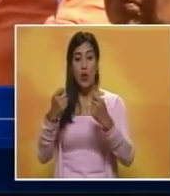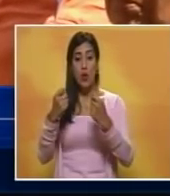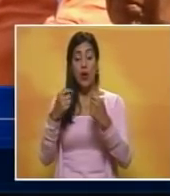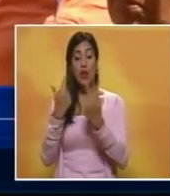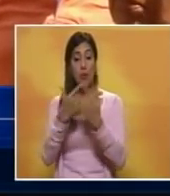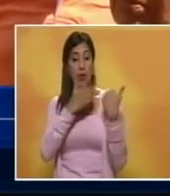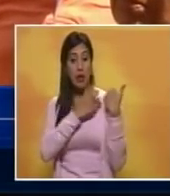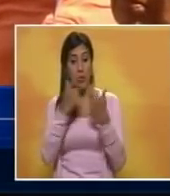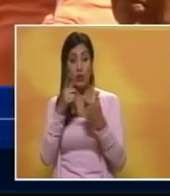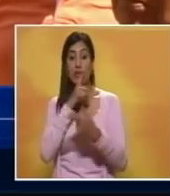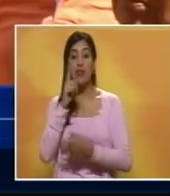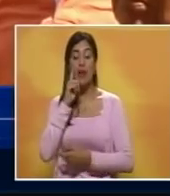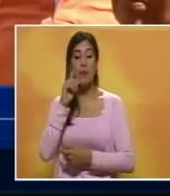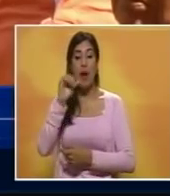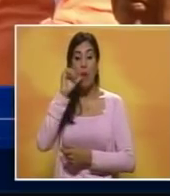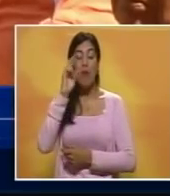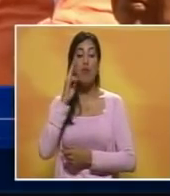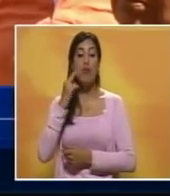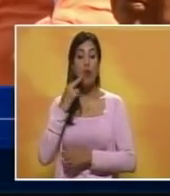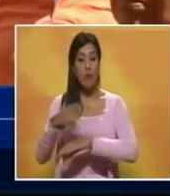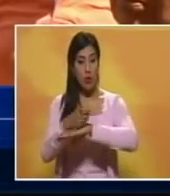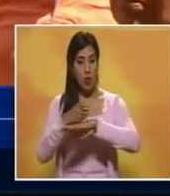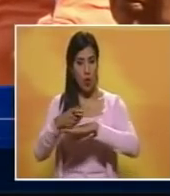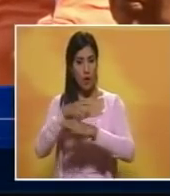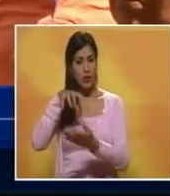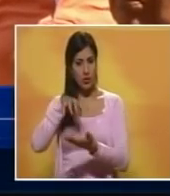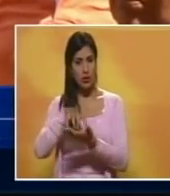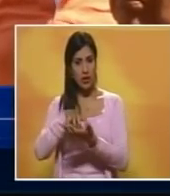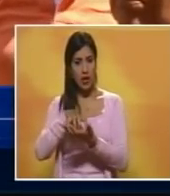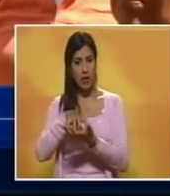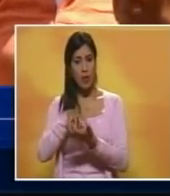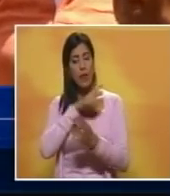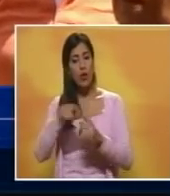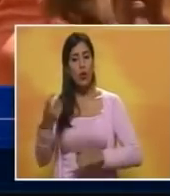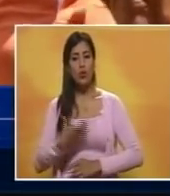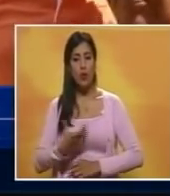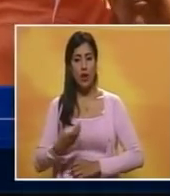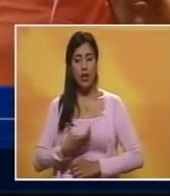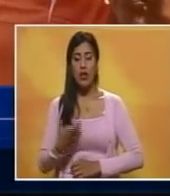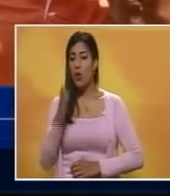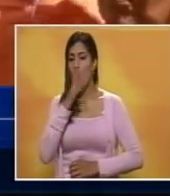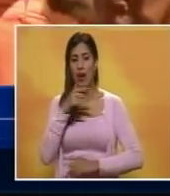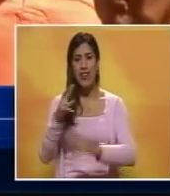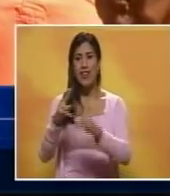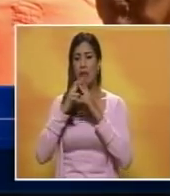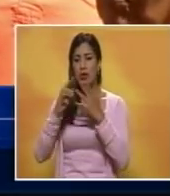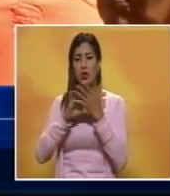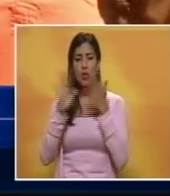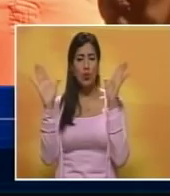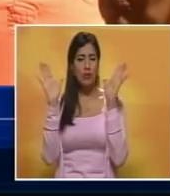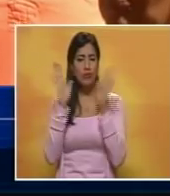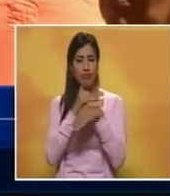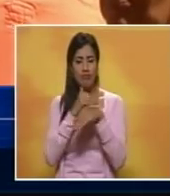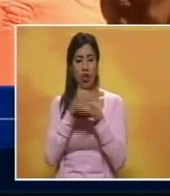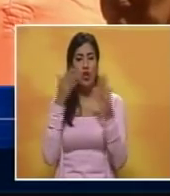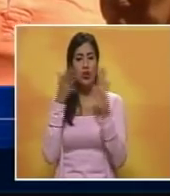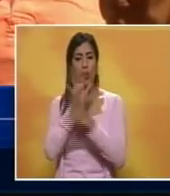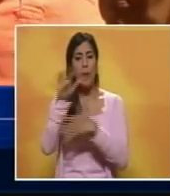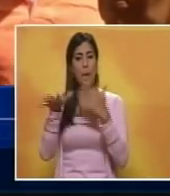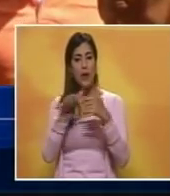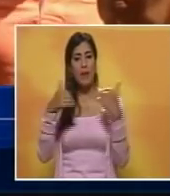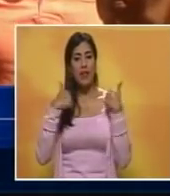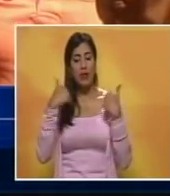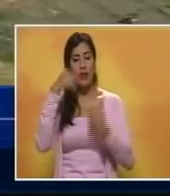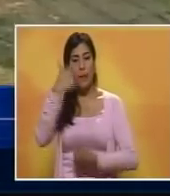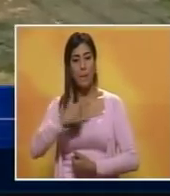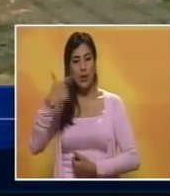entes competentes como Hidro Bolívar, de la Gobernación del Estado, y la Alcaldía de Caroní no han podido darle solución a esta problemática que